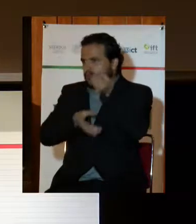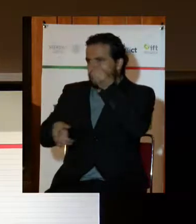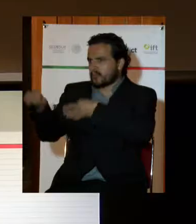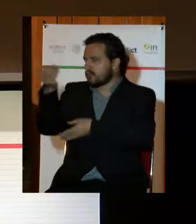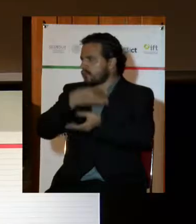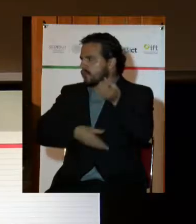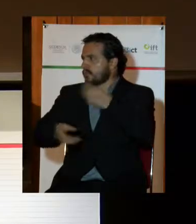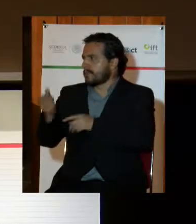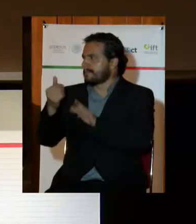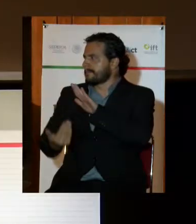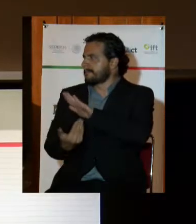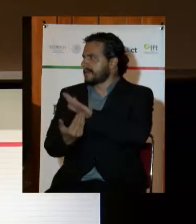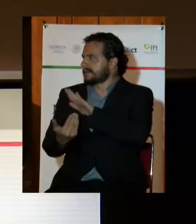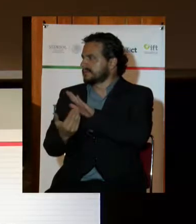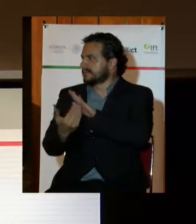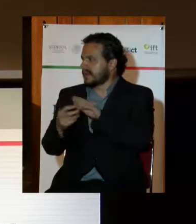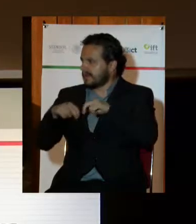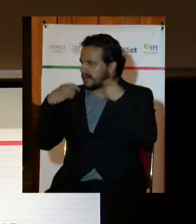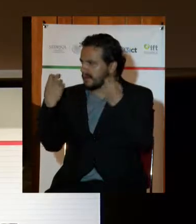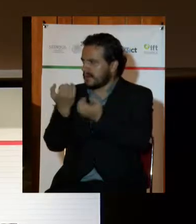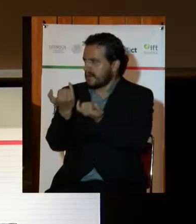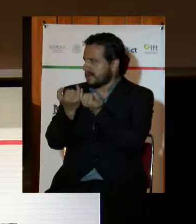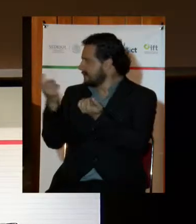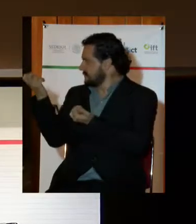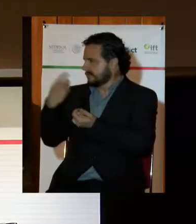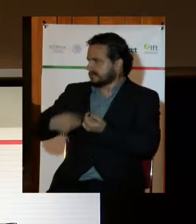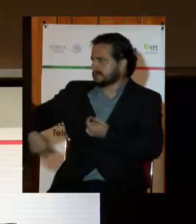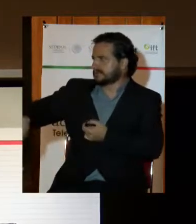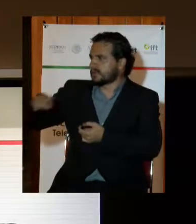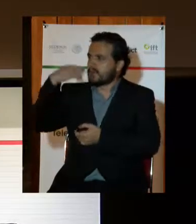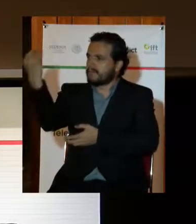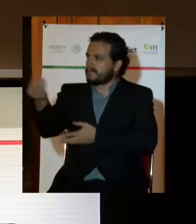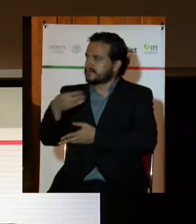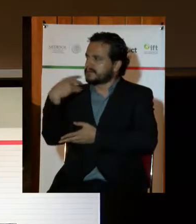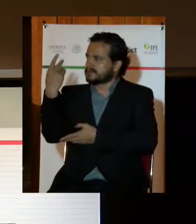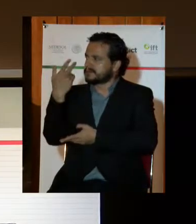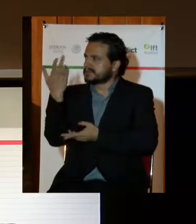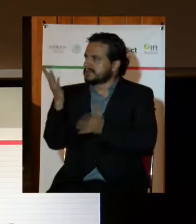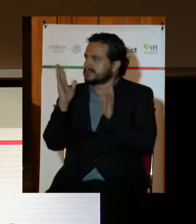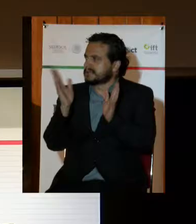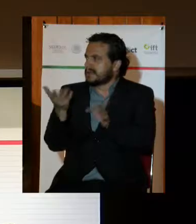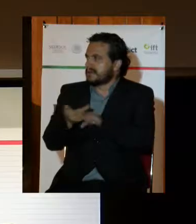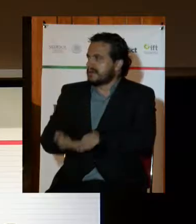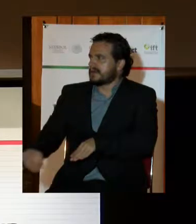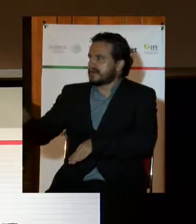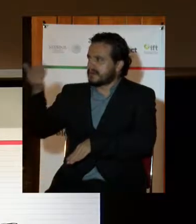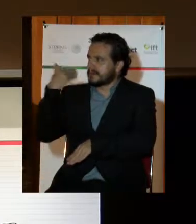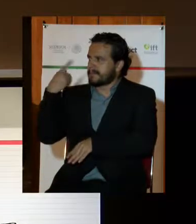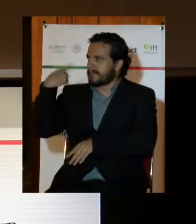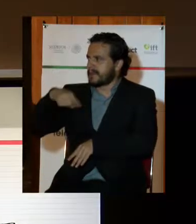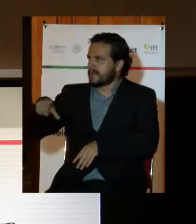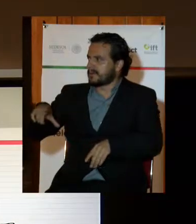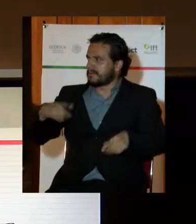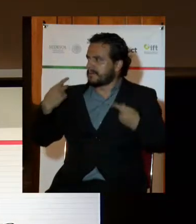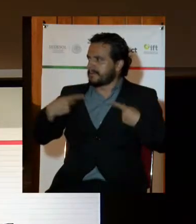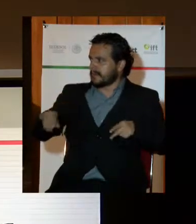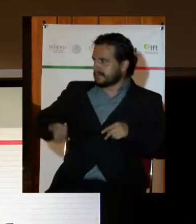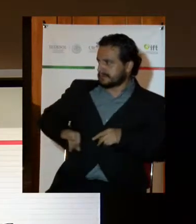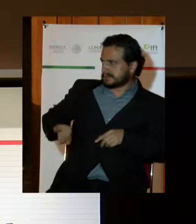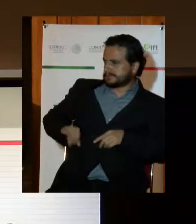no uno o dos, hubo varias reuniones, pero él nos confirmará. Es muy